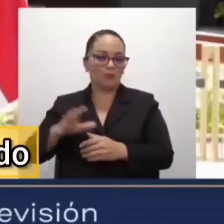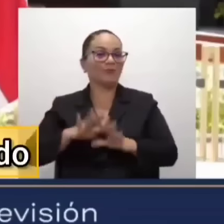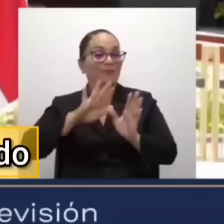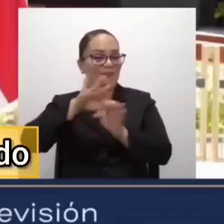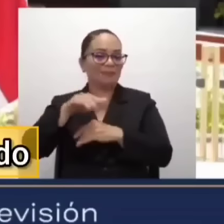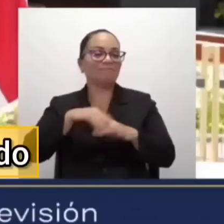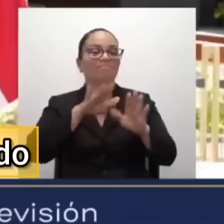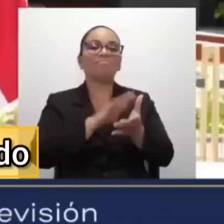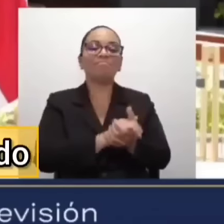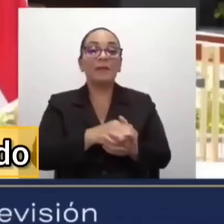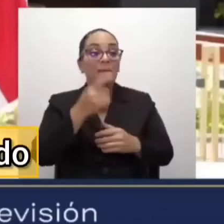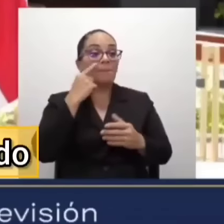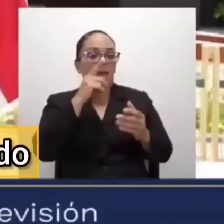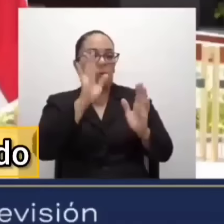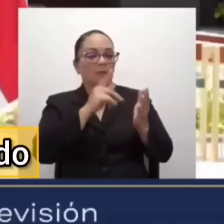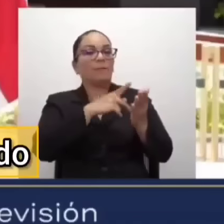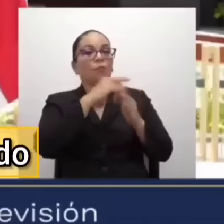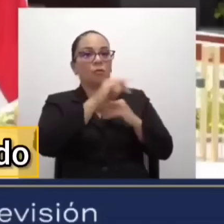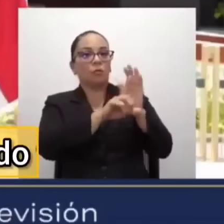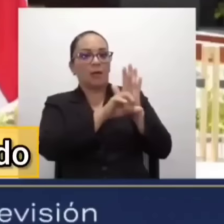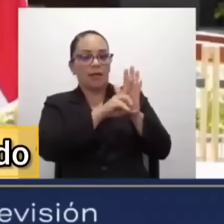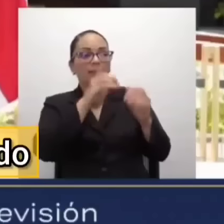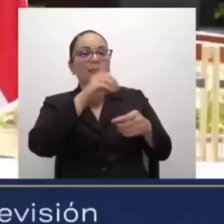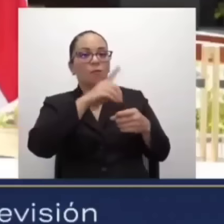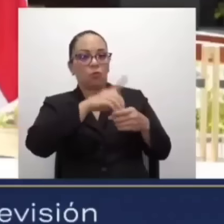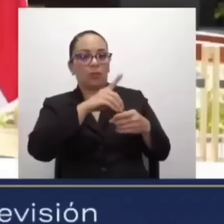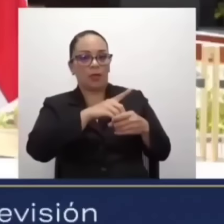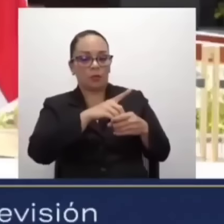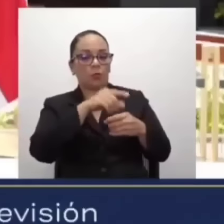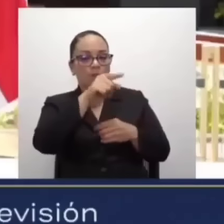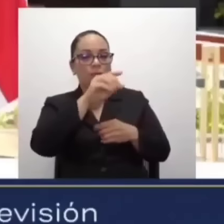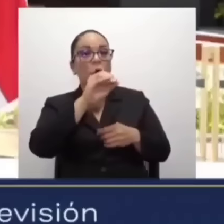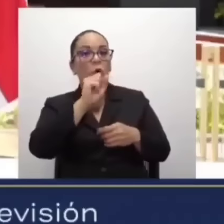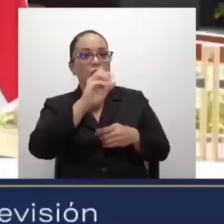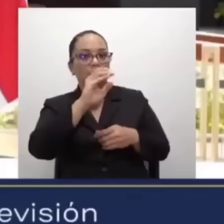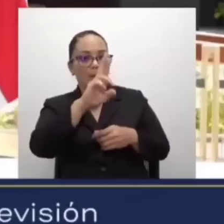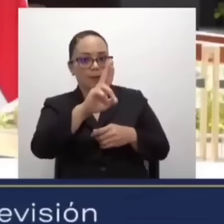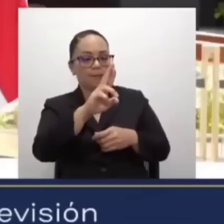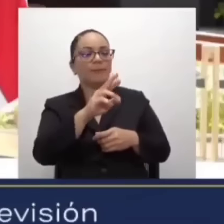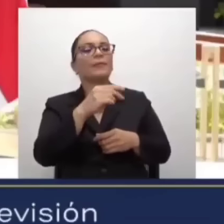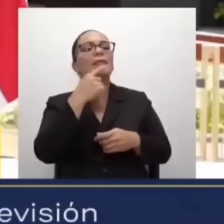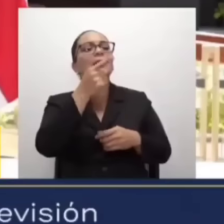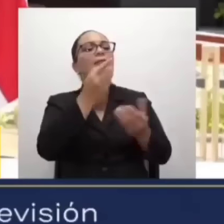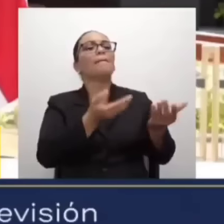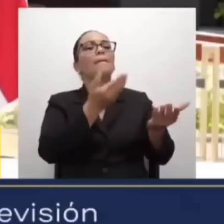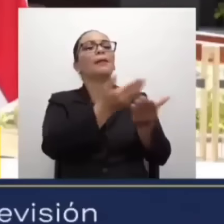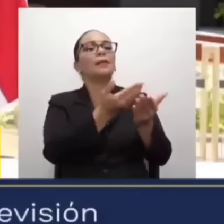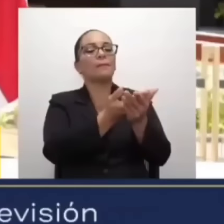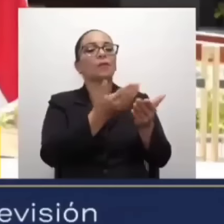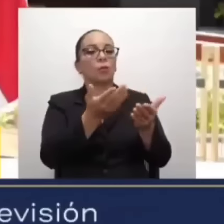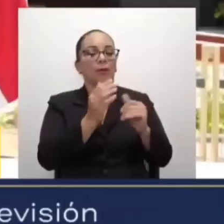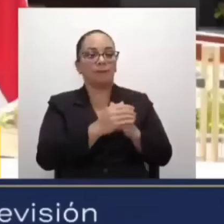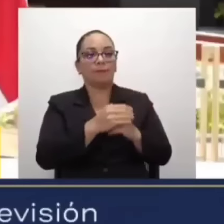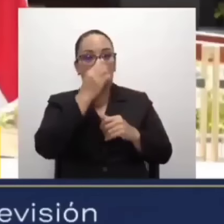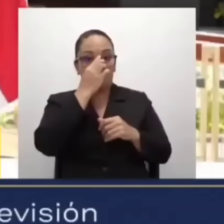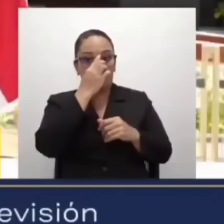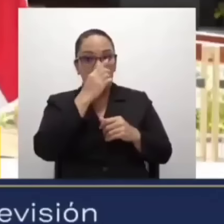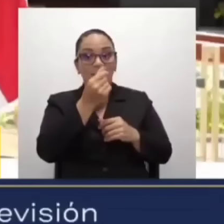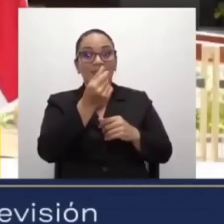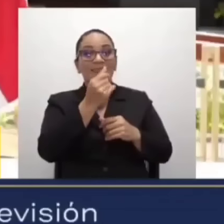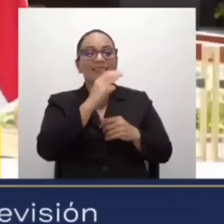El proyecto de ley del diputado Izquierdo, el planteamiento que hace, lo hace en base a